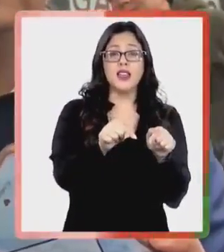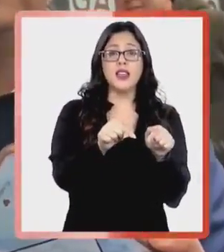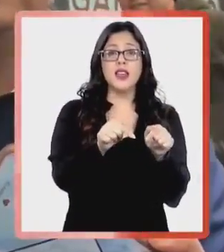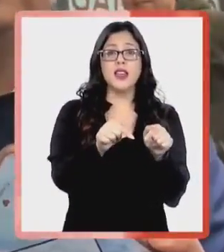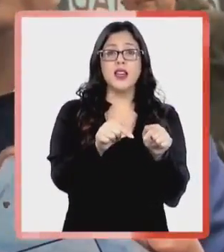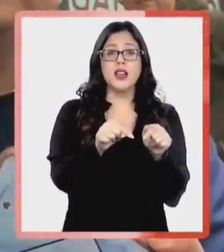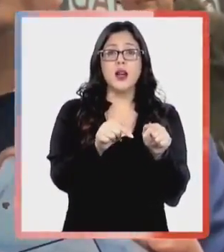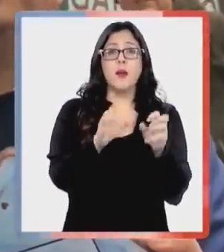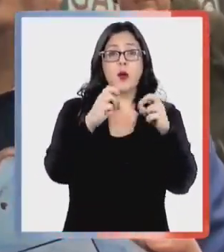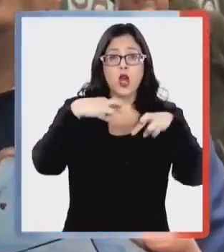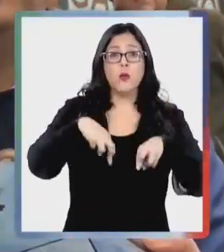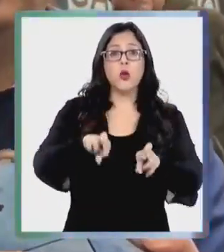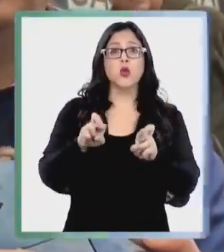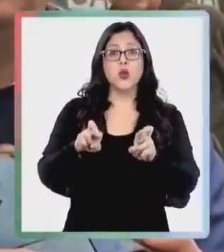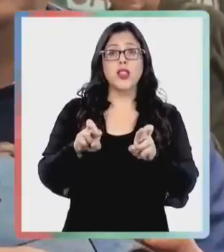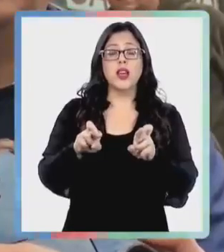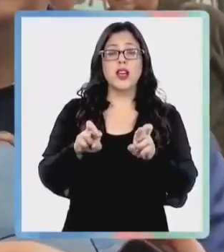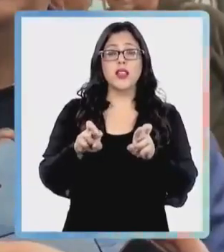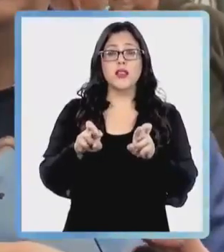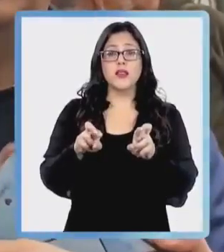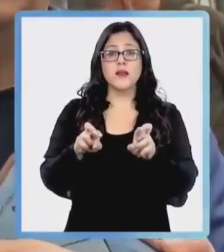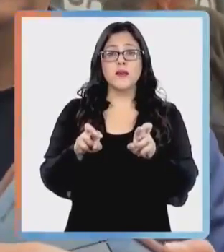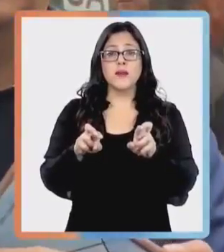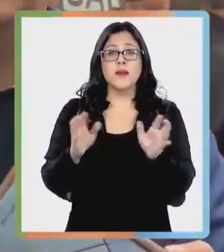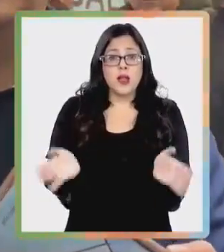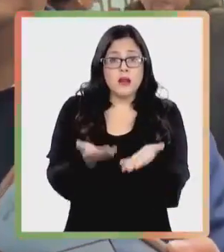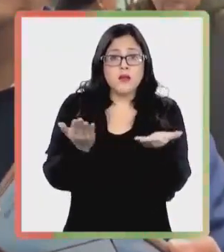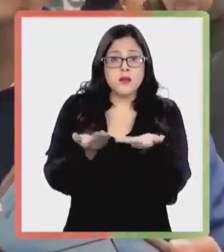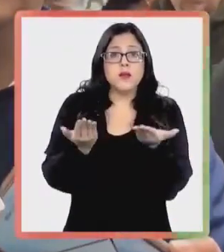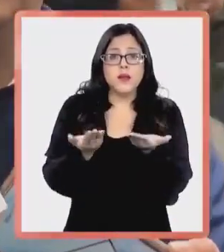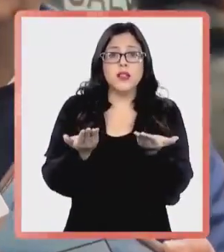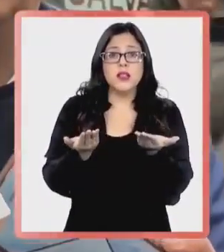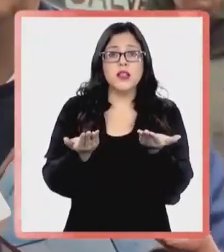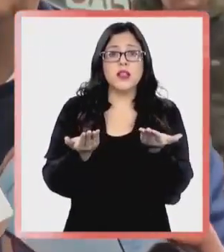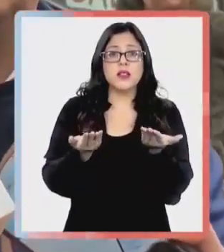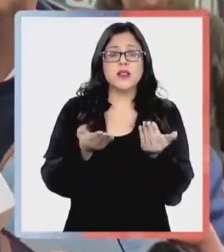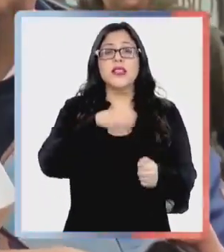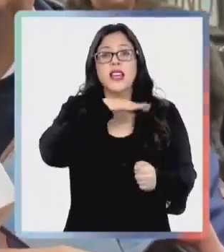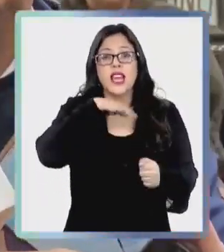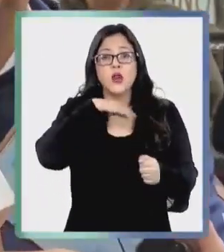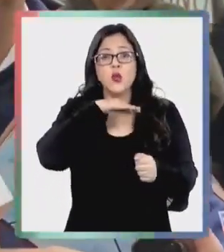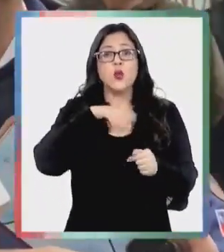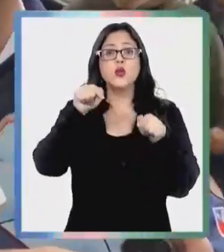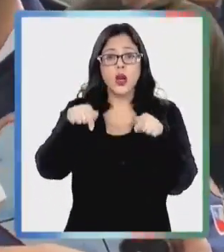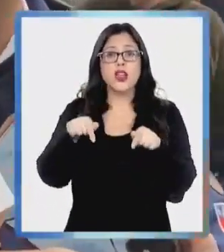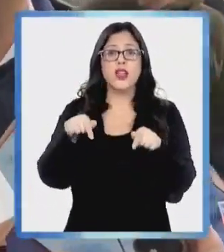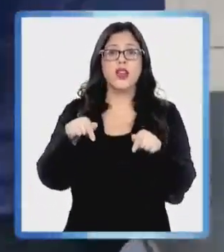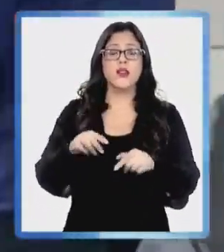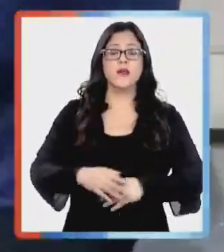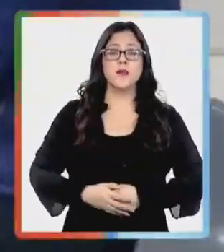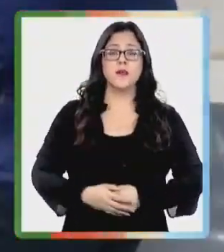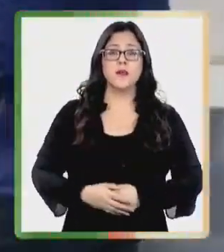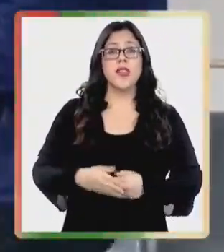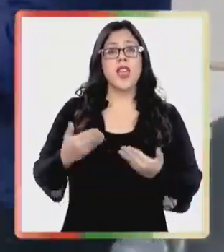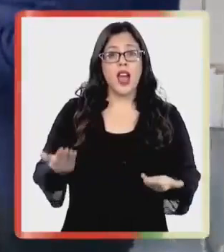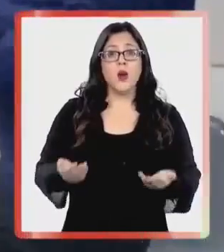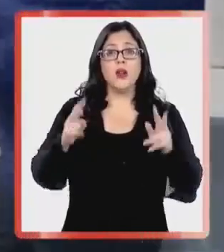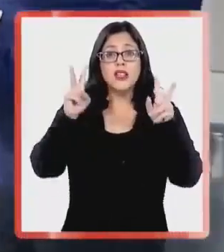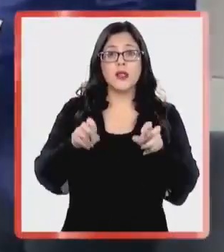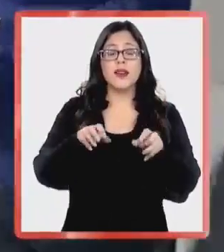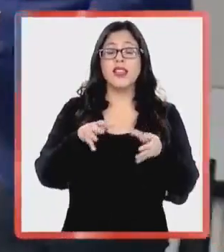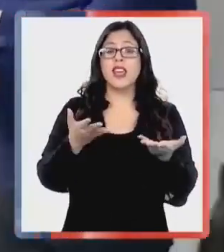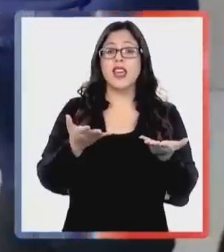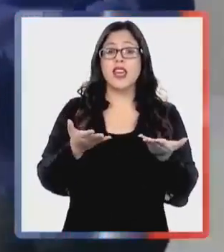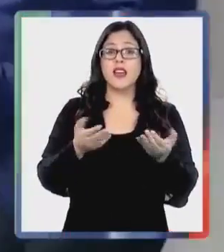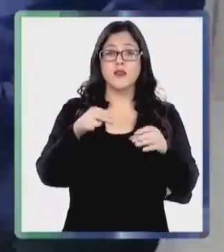la cabida que nos da y los espacios de incentivar el uso en este transporte público en el terminal rural. A pesar de que la